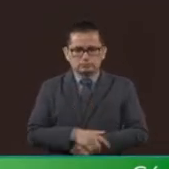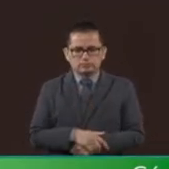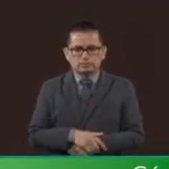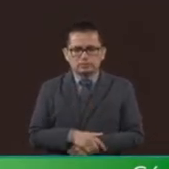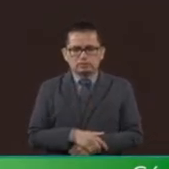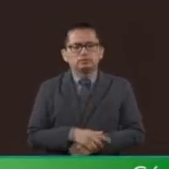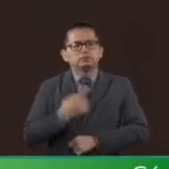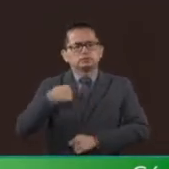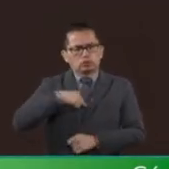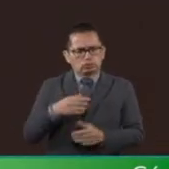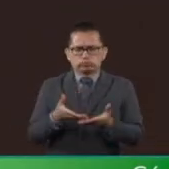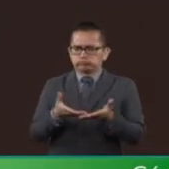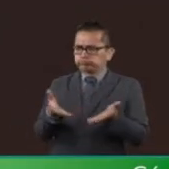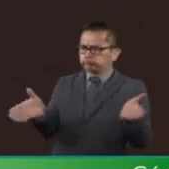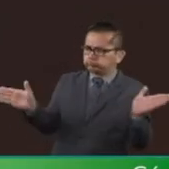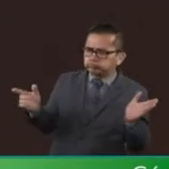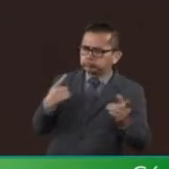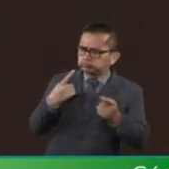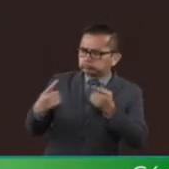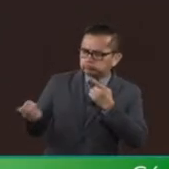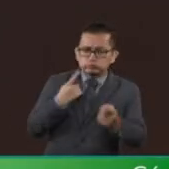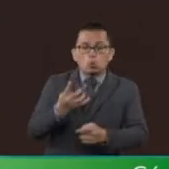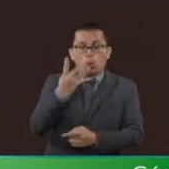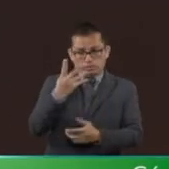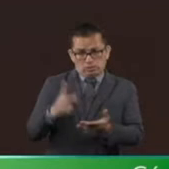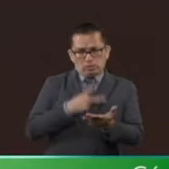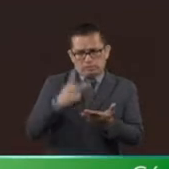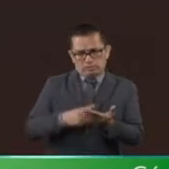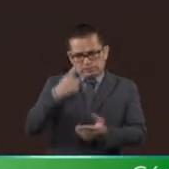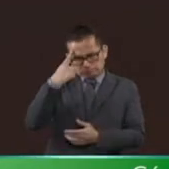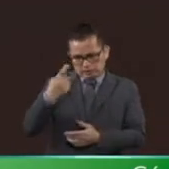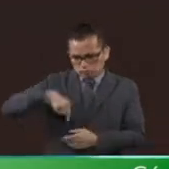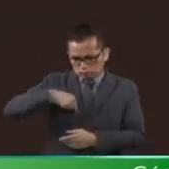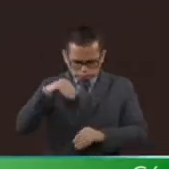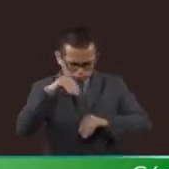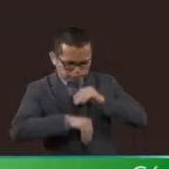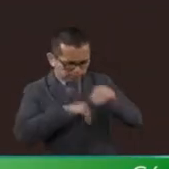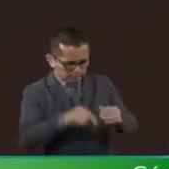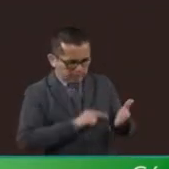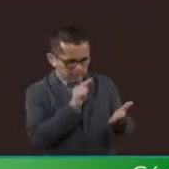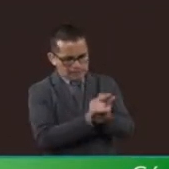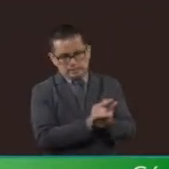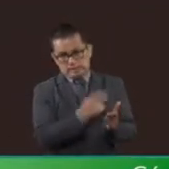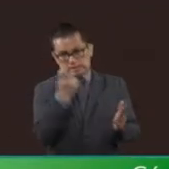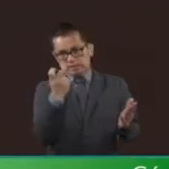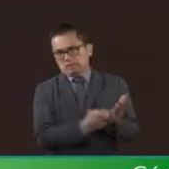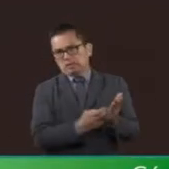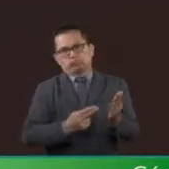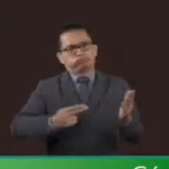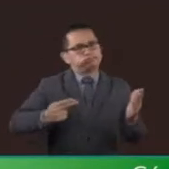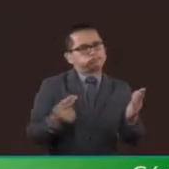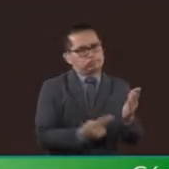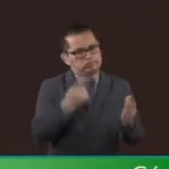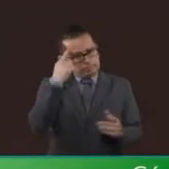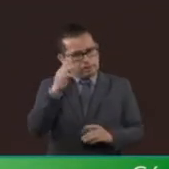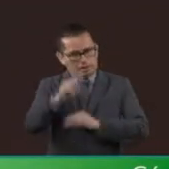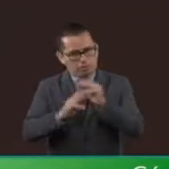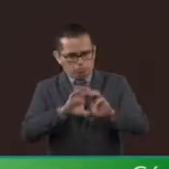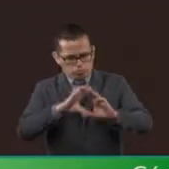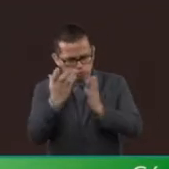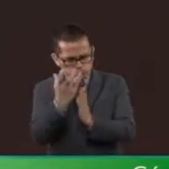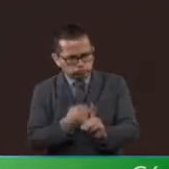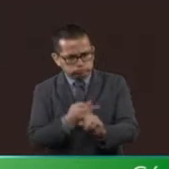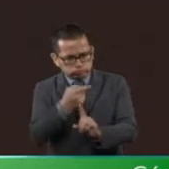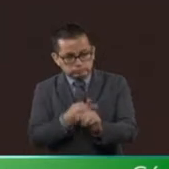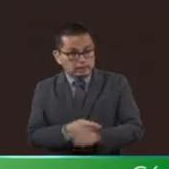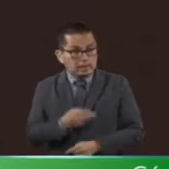cuatro mesas de parlamento abierto para construir las leyes que este país necesita para hacer frente a la emergencia climática y este paquete